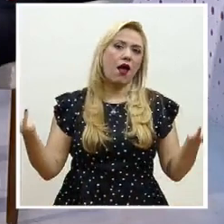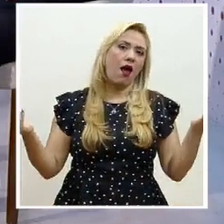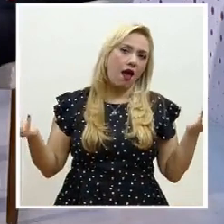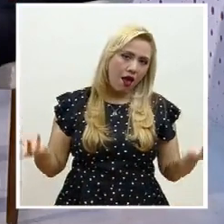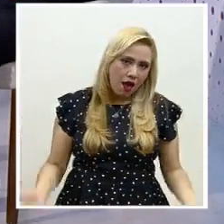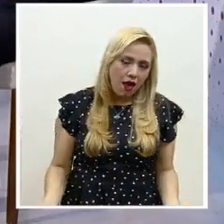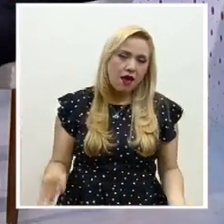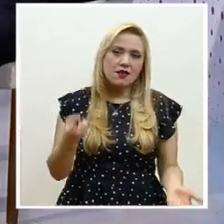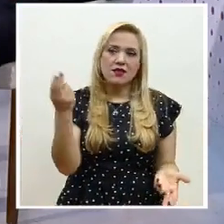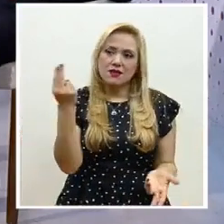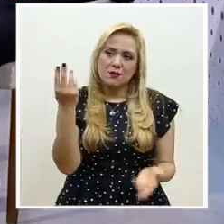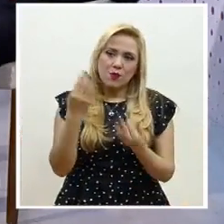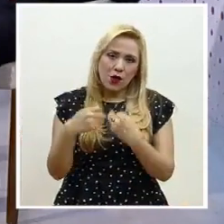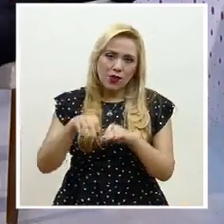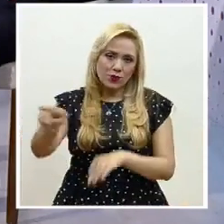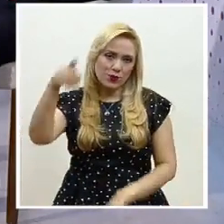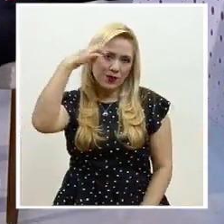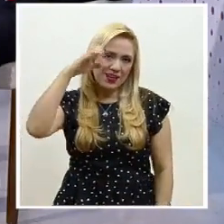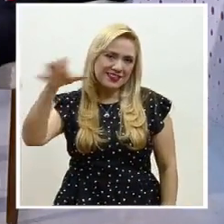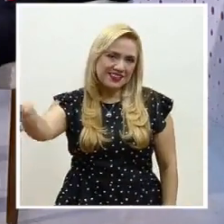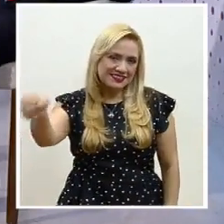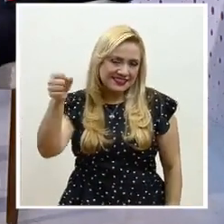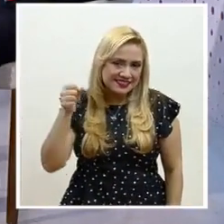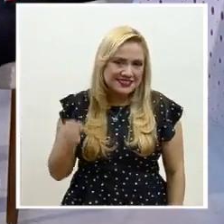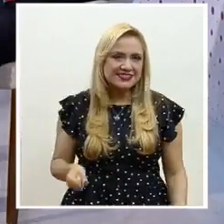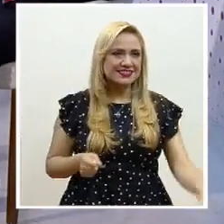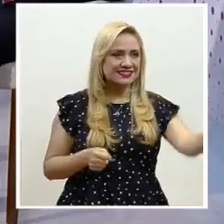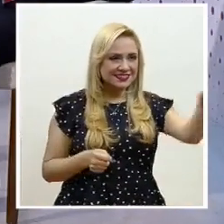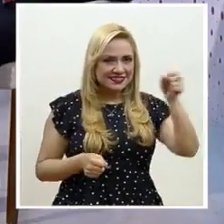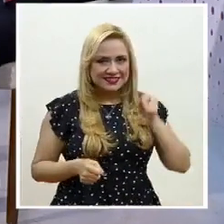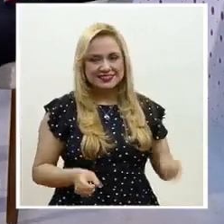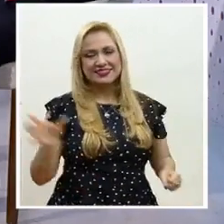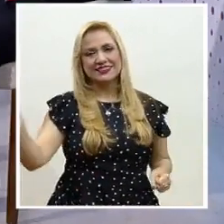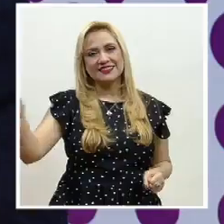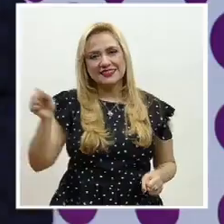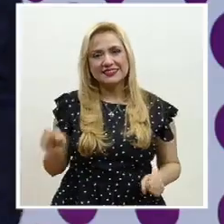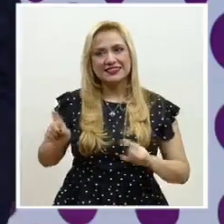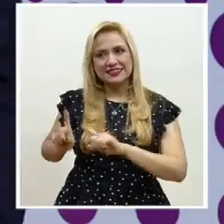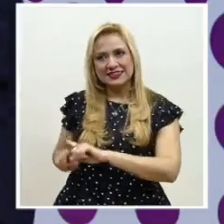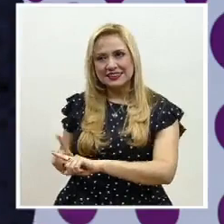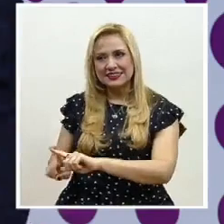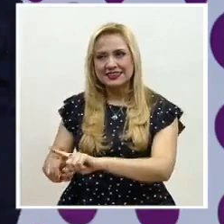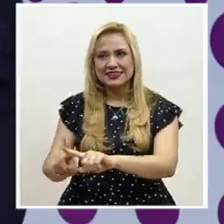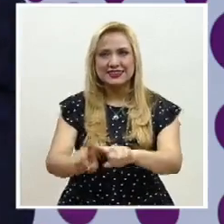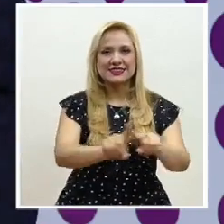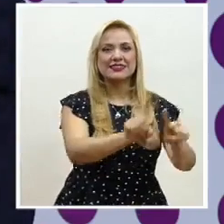yo creo más bien de una ponencia ideal es integrarla a partir de la diversificación